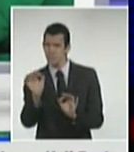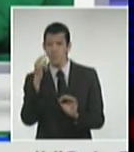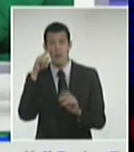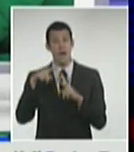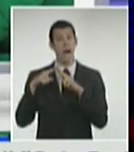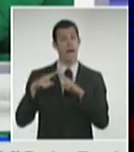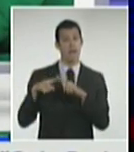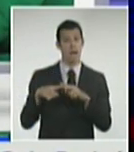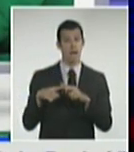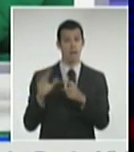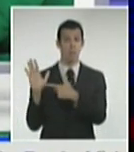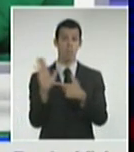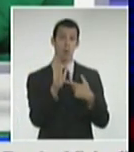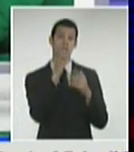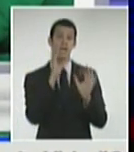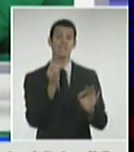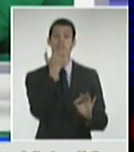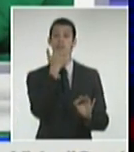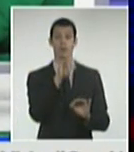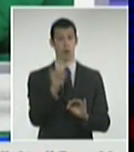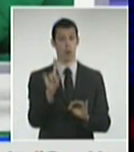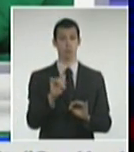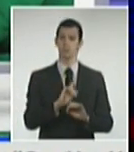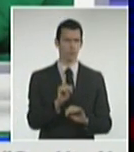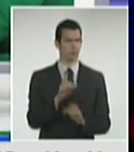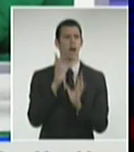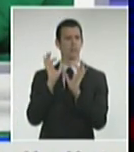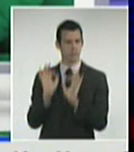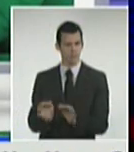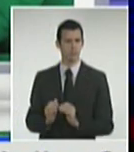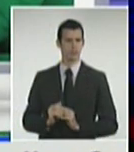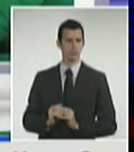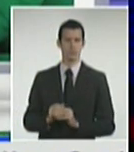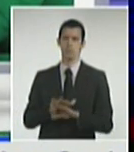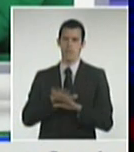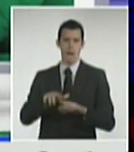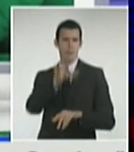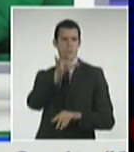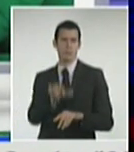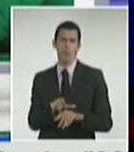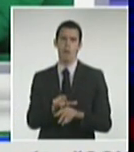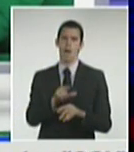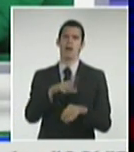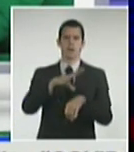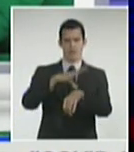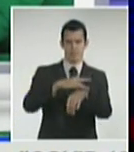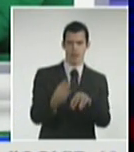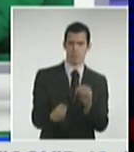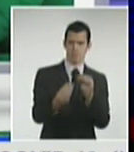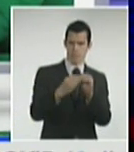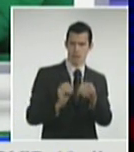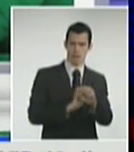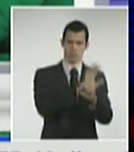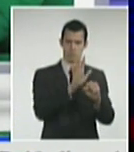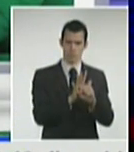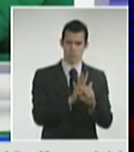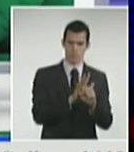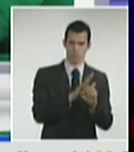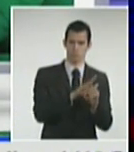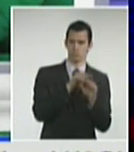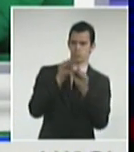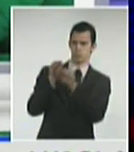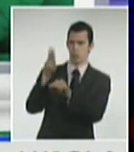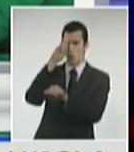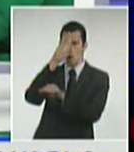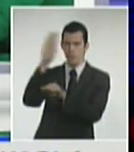yo inicialmente. Es que realmente ya se van recuperando un número elevado de